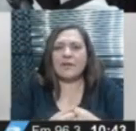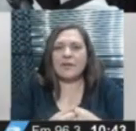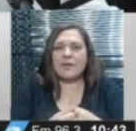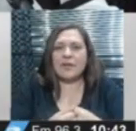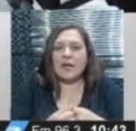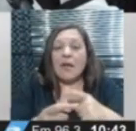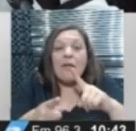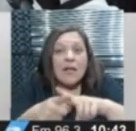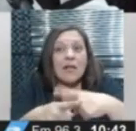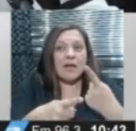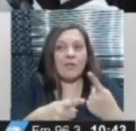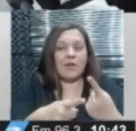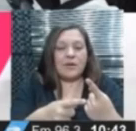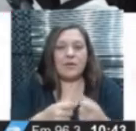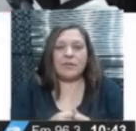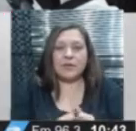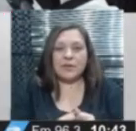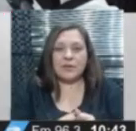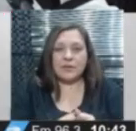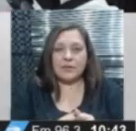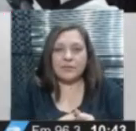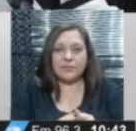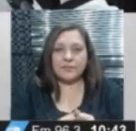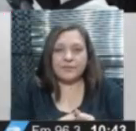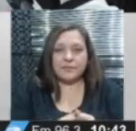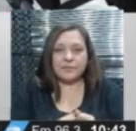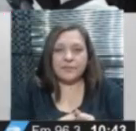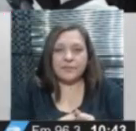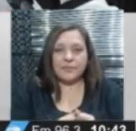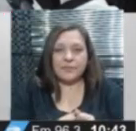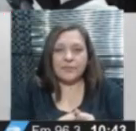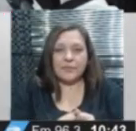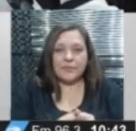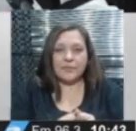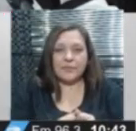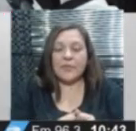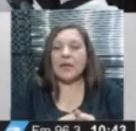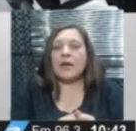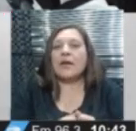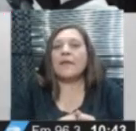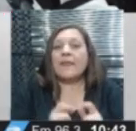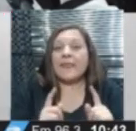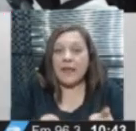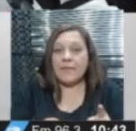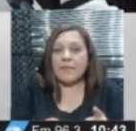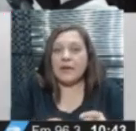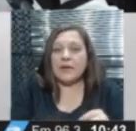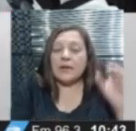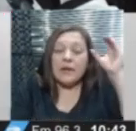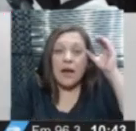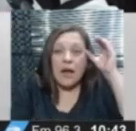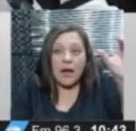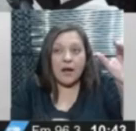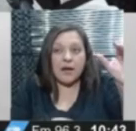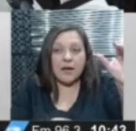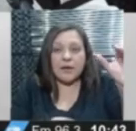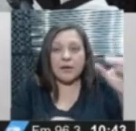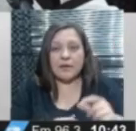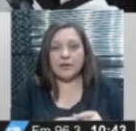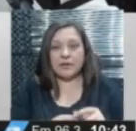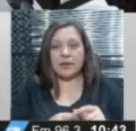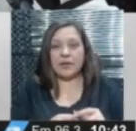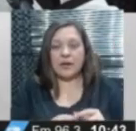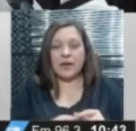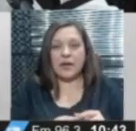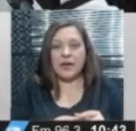pana africanistas y recordemos también que la primer Revolución que se hizo emci de